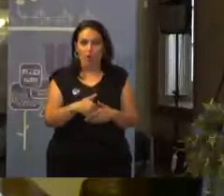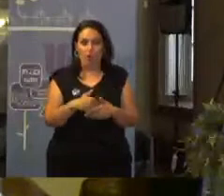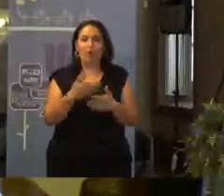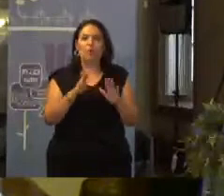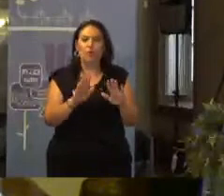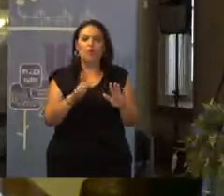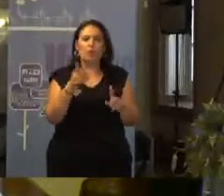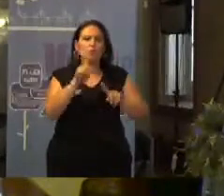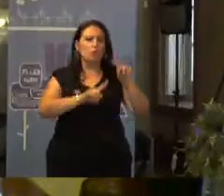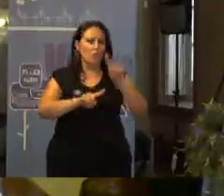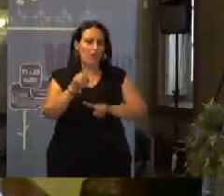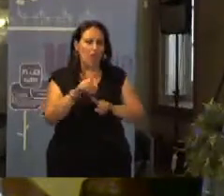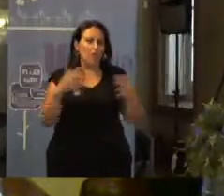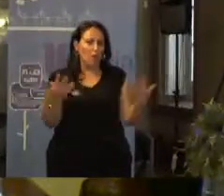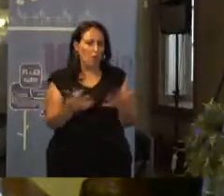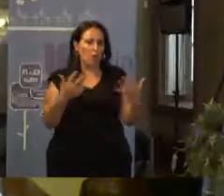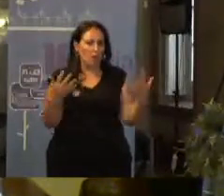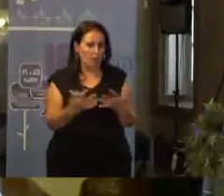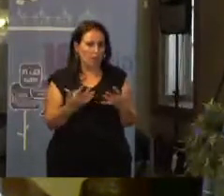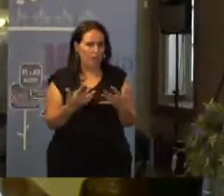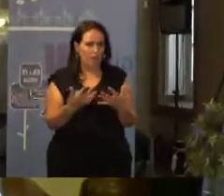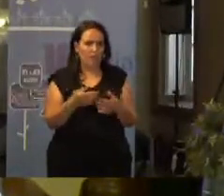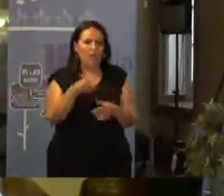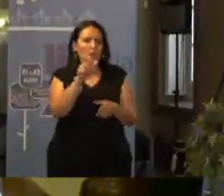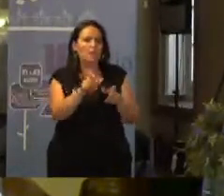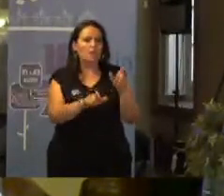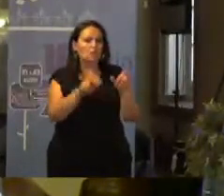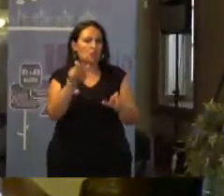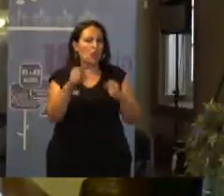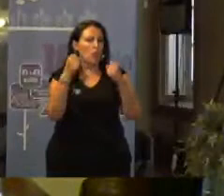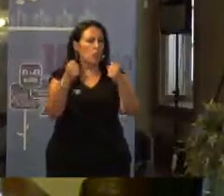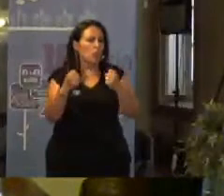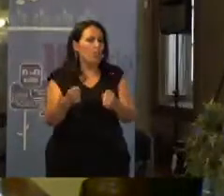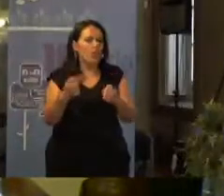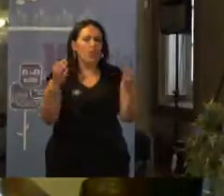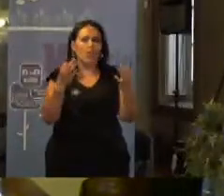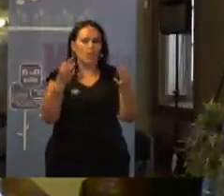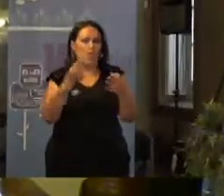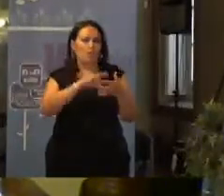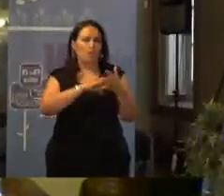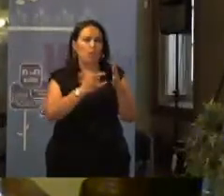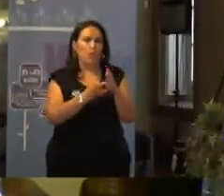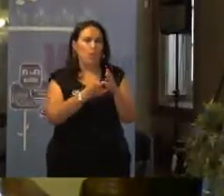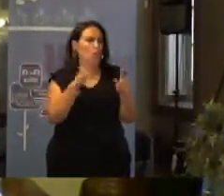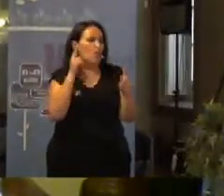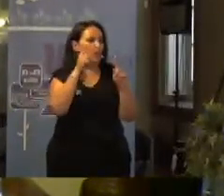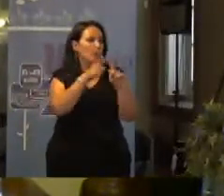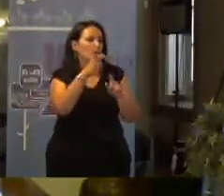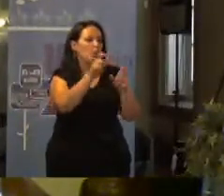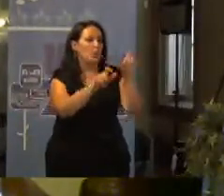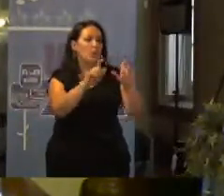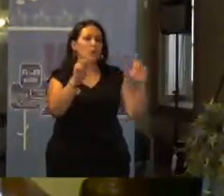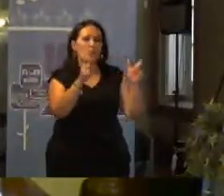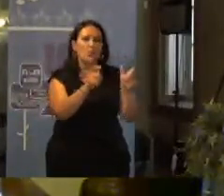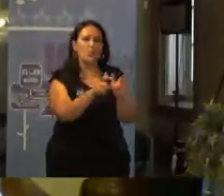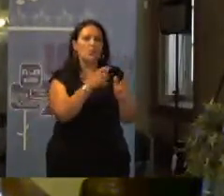problemas urxentes a tratar e a debatir por expertos na materia, por políticos e por toda a cidadanía en xeral,